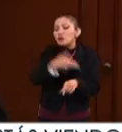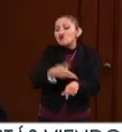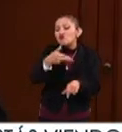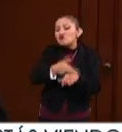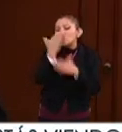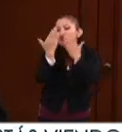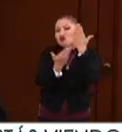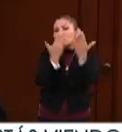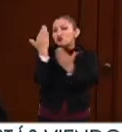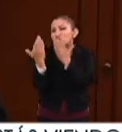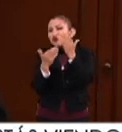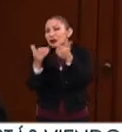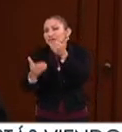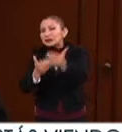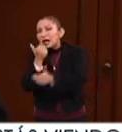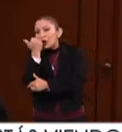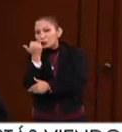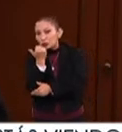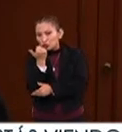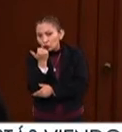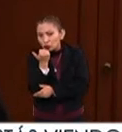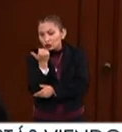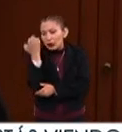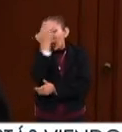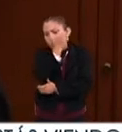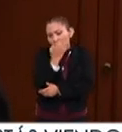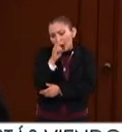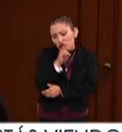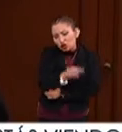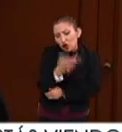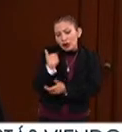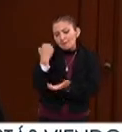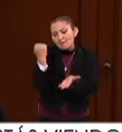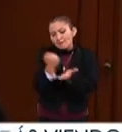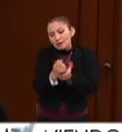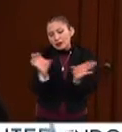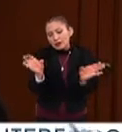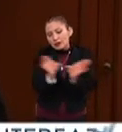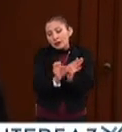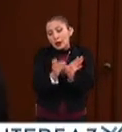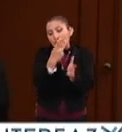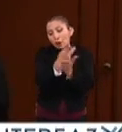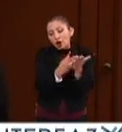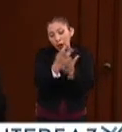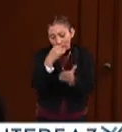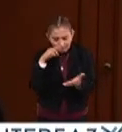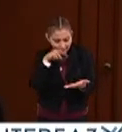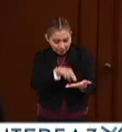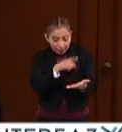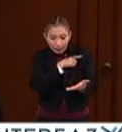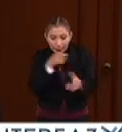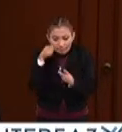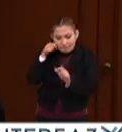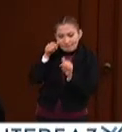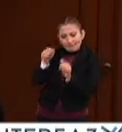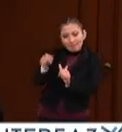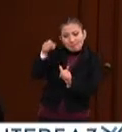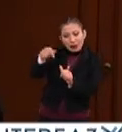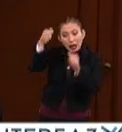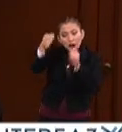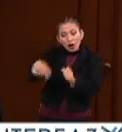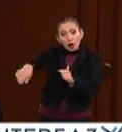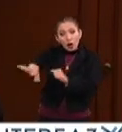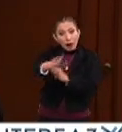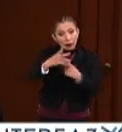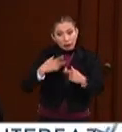proceso formativo de los alumnos. La evaluación y la acreditación de programas debe focalizarse en asegurarle a